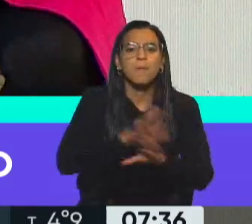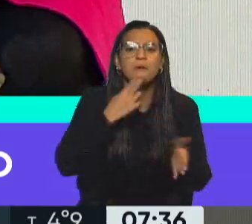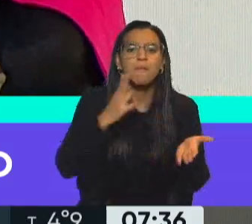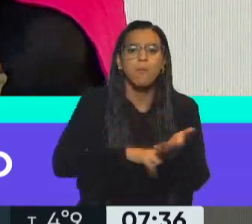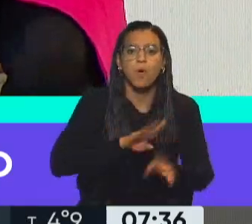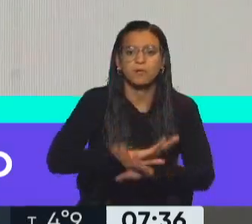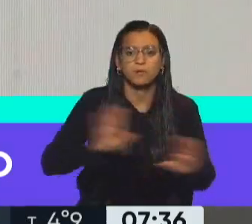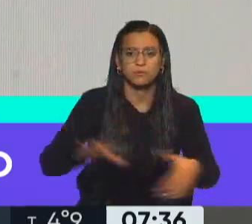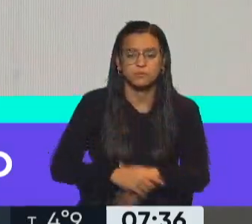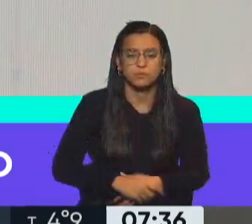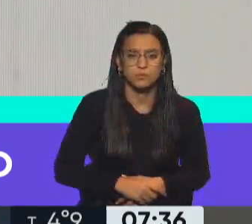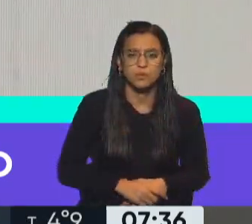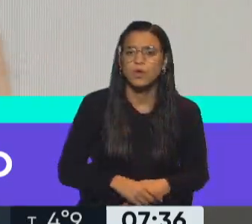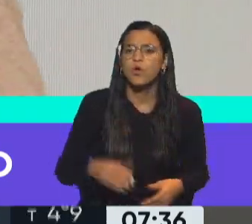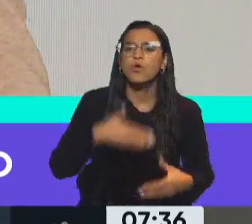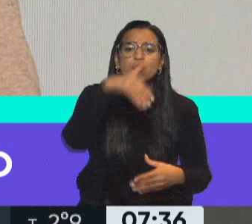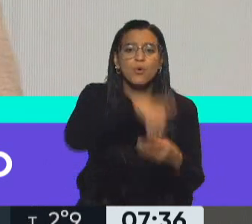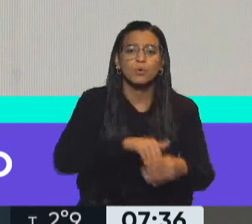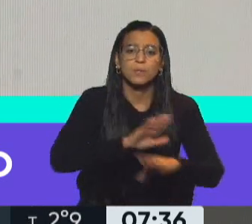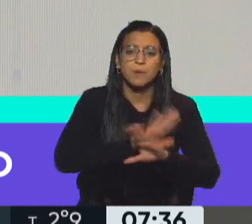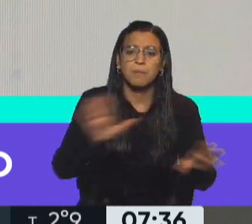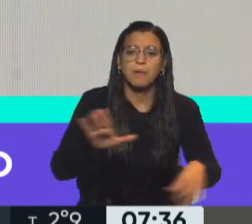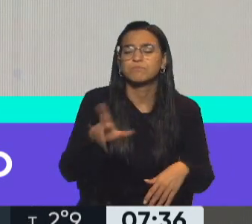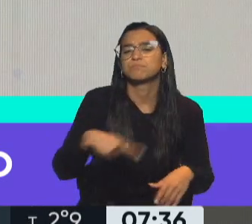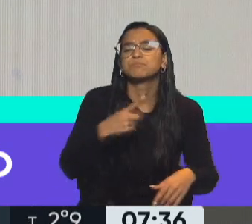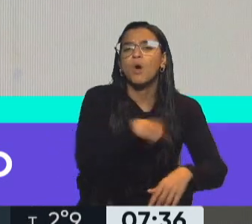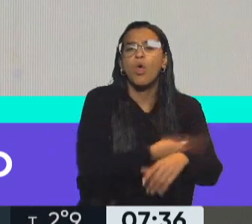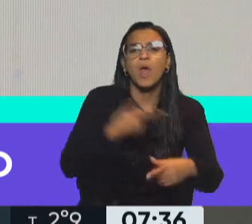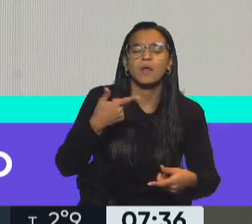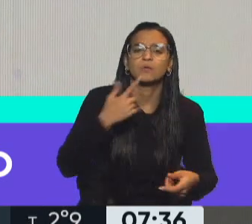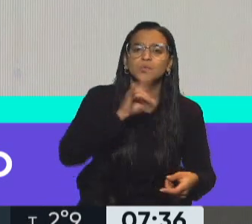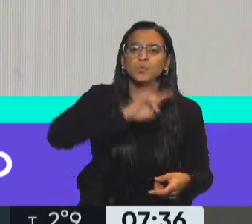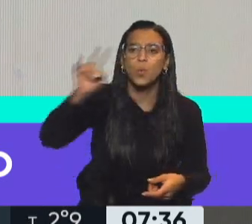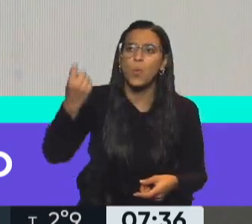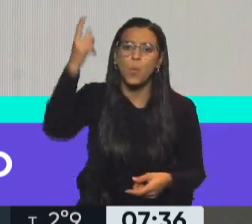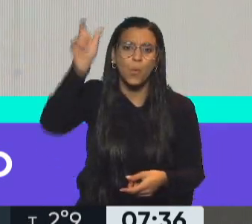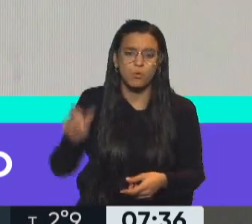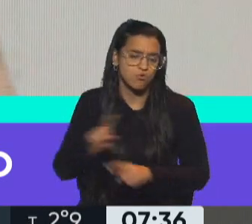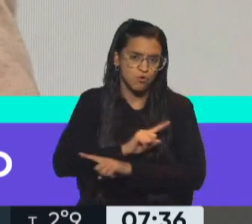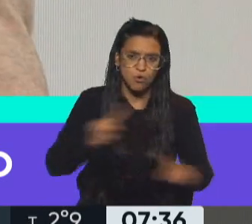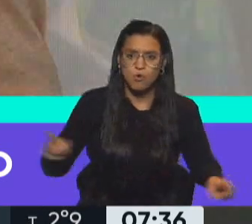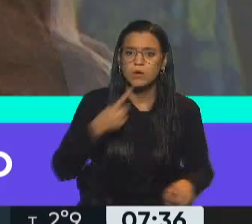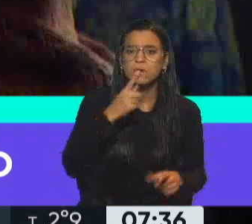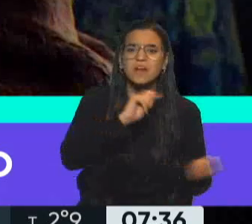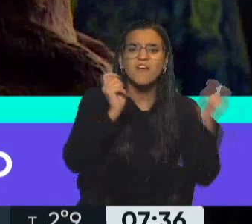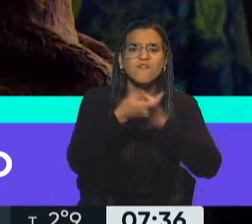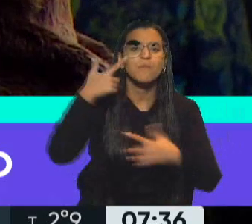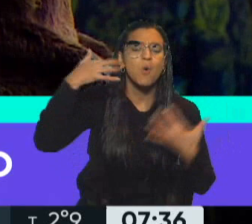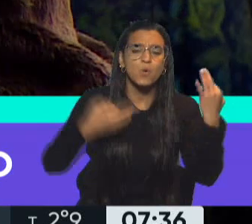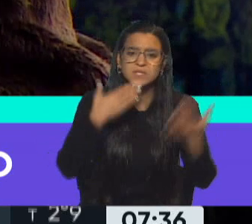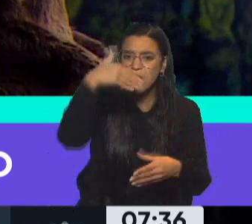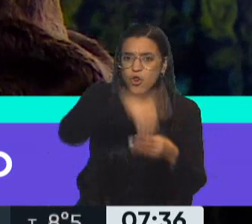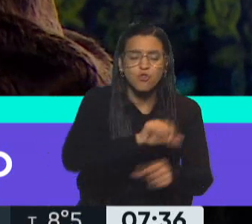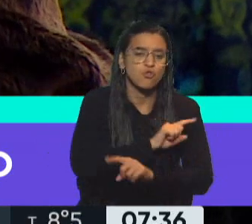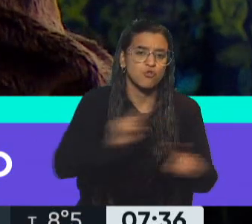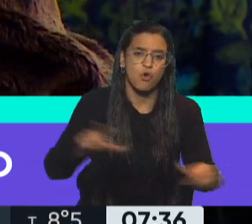impuestos. No vamos a votar superpoderes. Ni vamos a votar ninguna reforma judicial. No vamos a